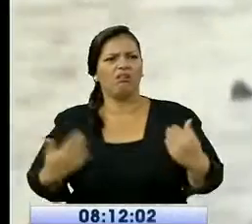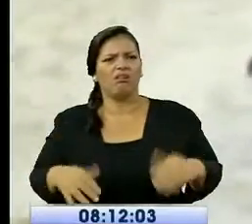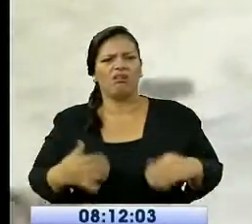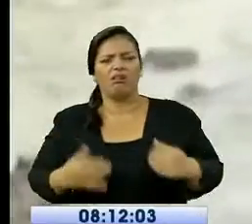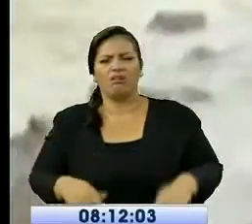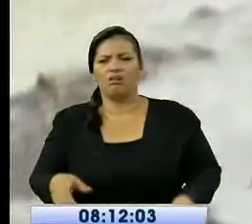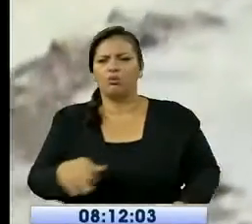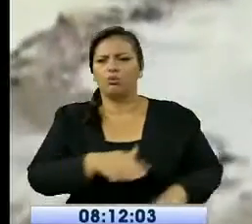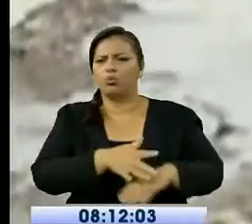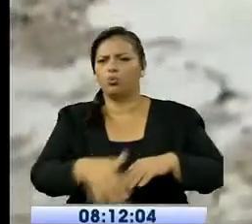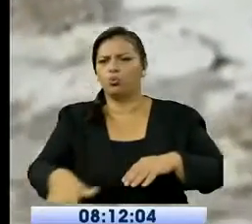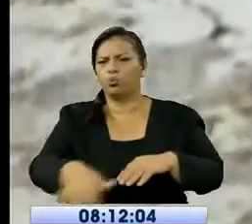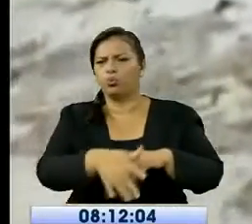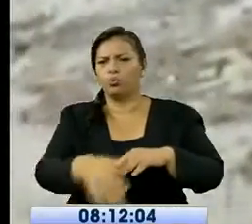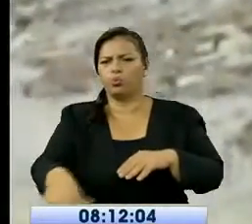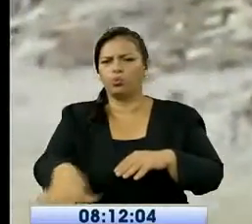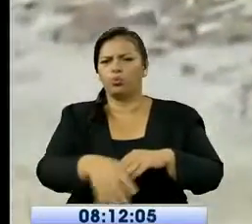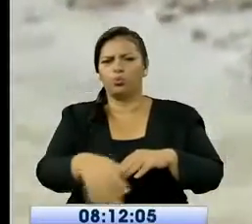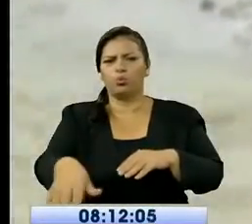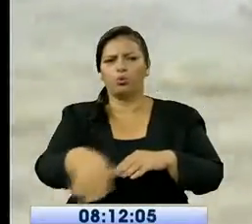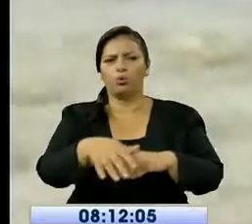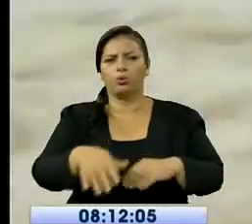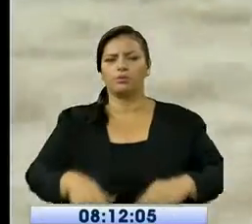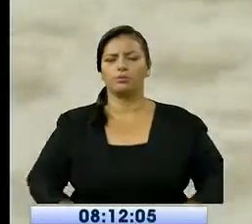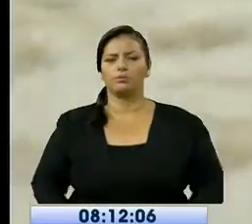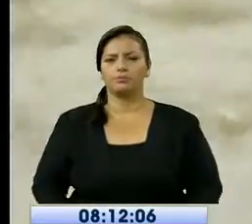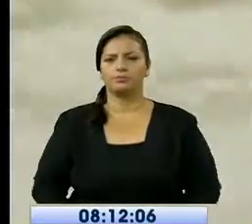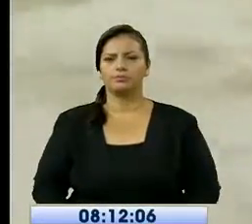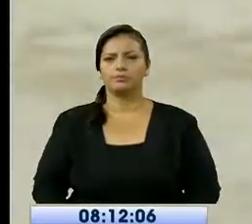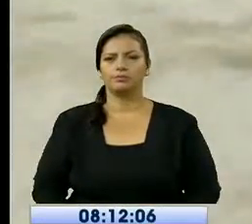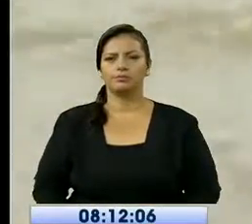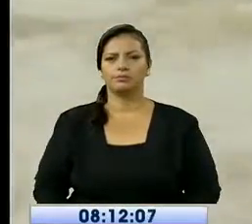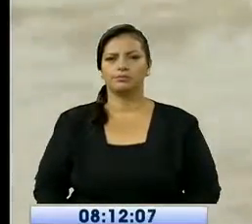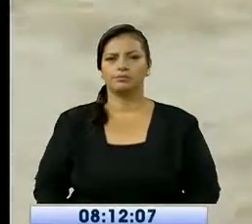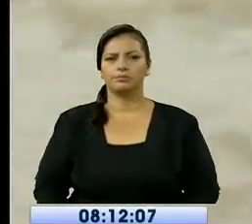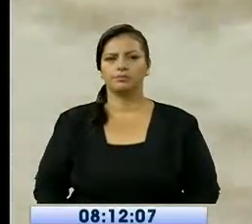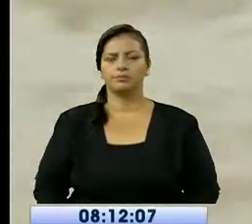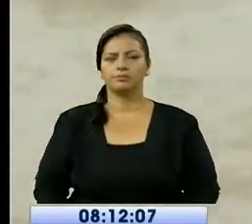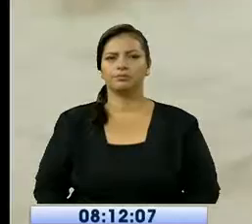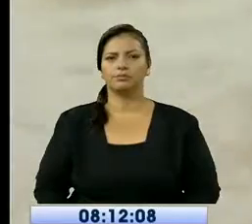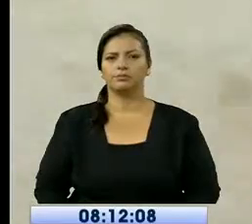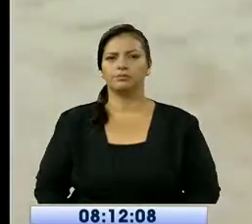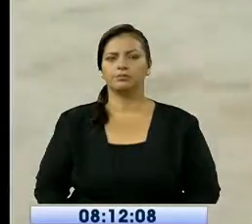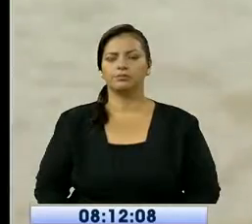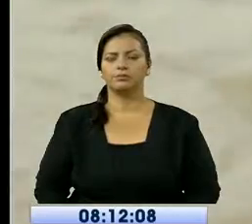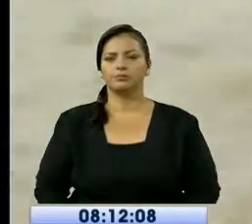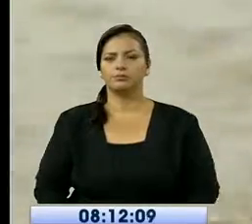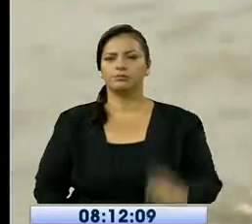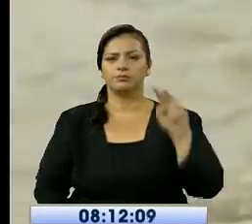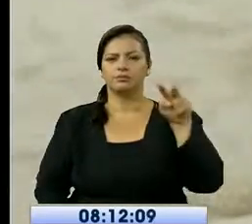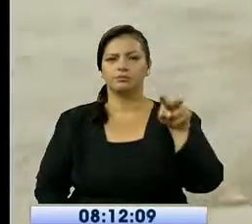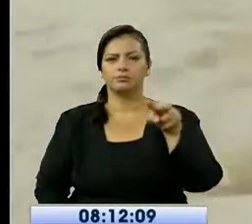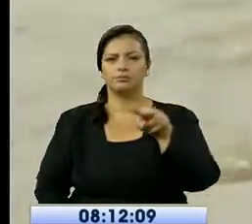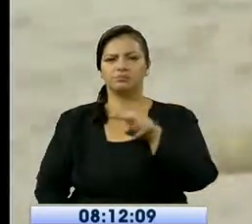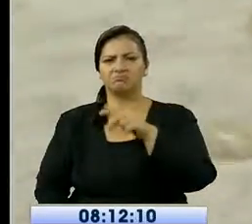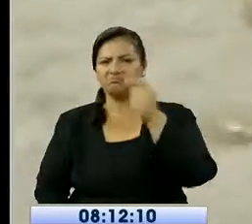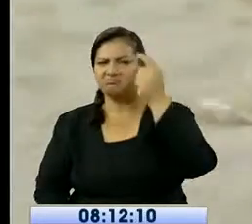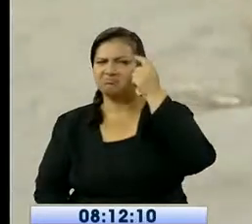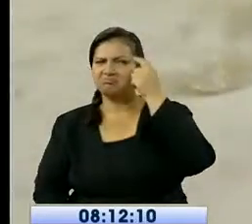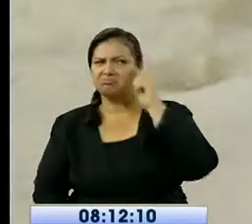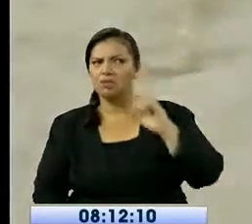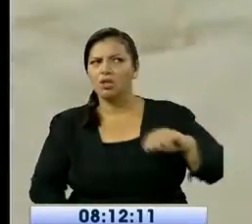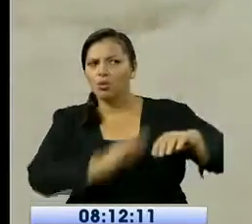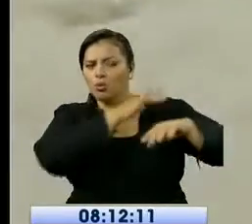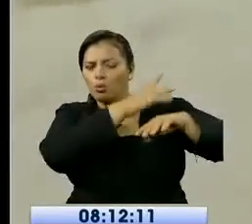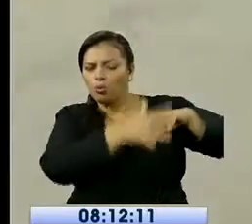mueve, señores, como si estuviéramos en pleno río. Parece ya incluso imágenes de alguna cascada lo que estamos observando